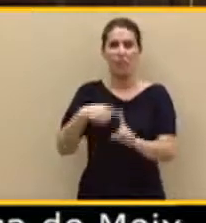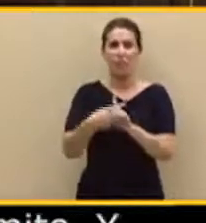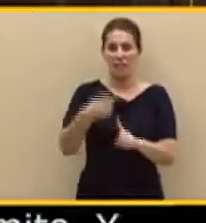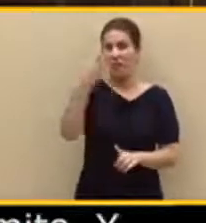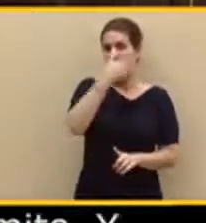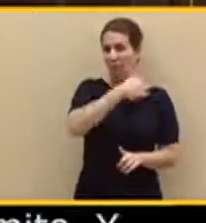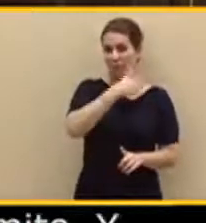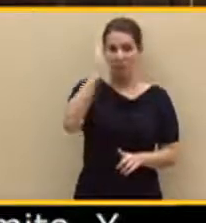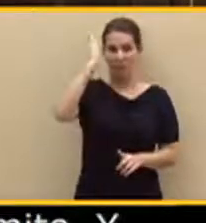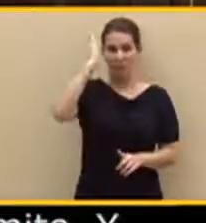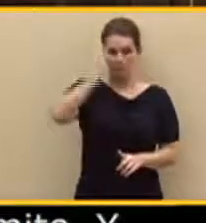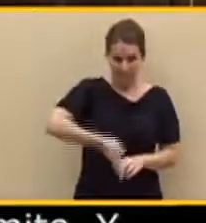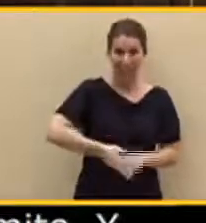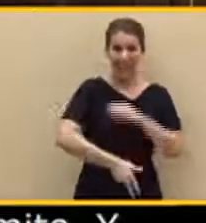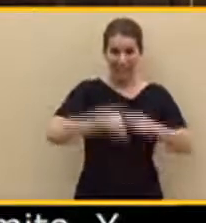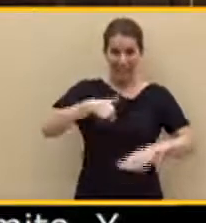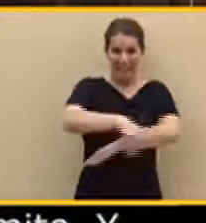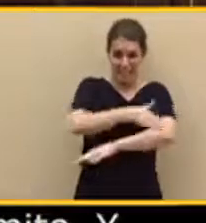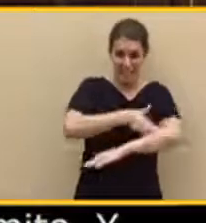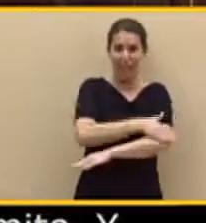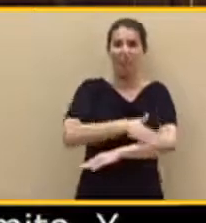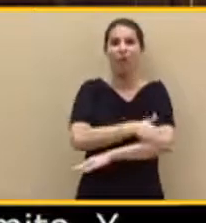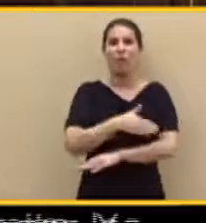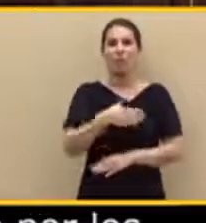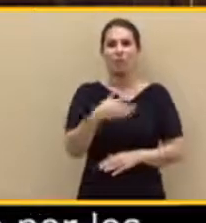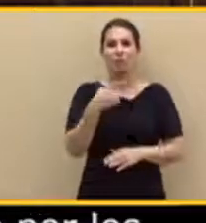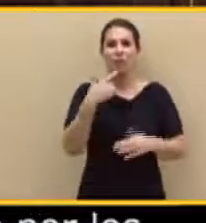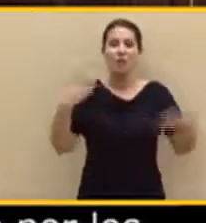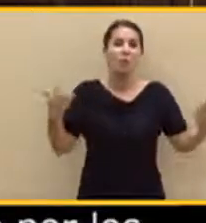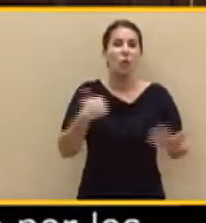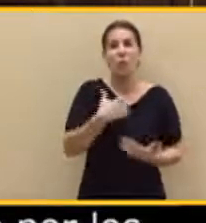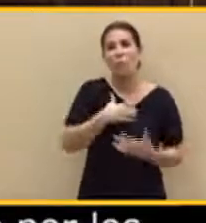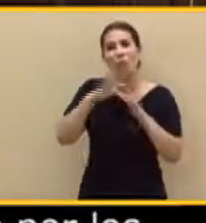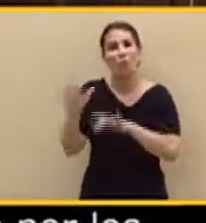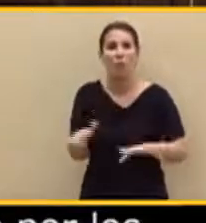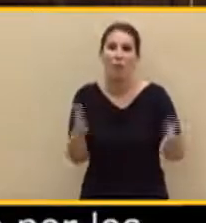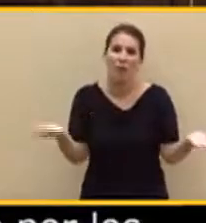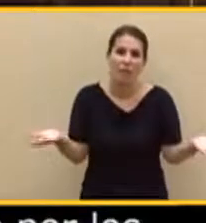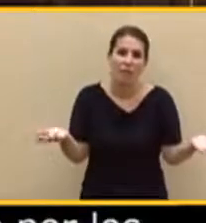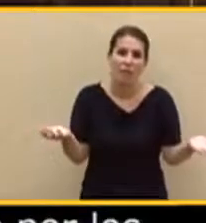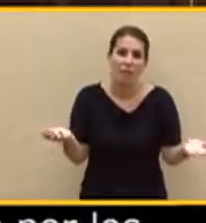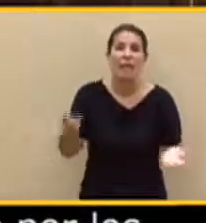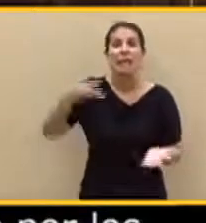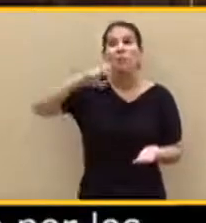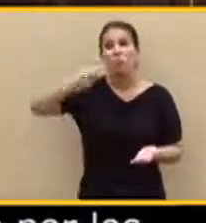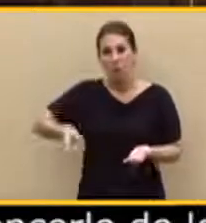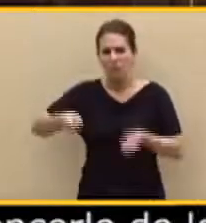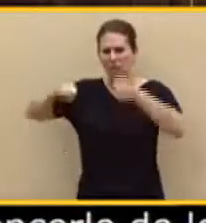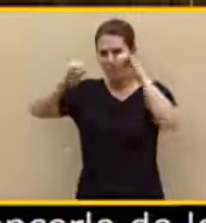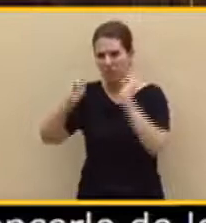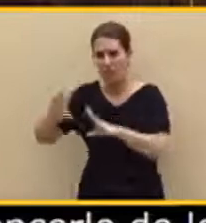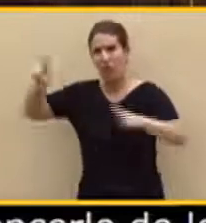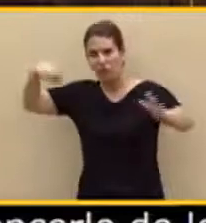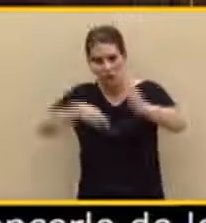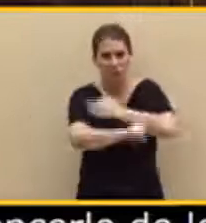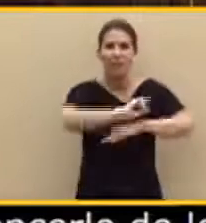los servicios prestados y dice no he podido convencerle de lo contrario. Y para colmo el señor Mois, dimitido, regresa al Tribunal Supremo para